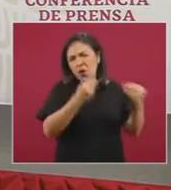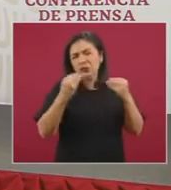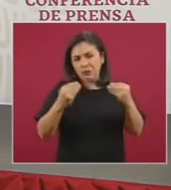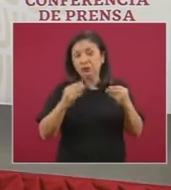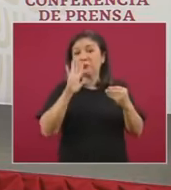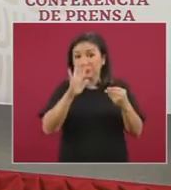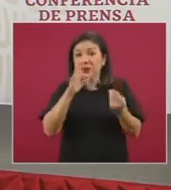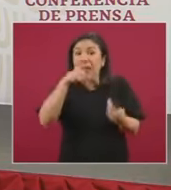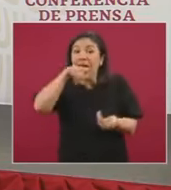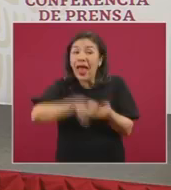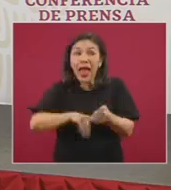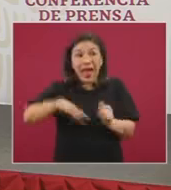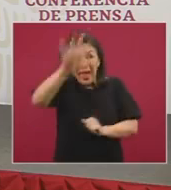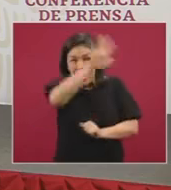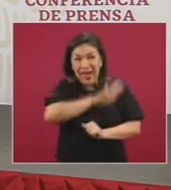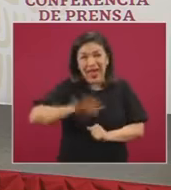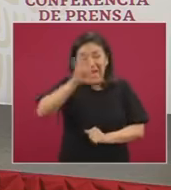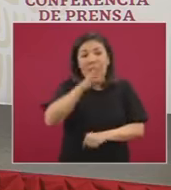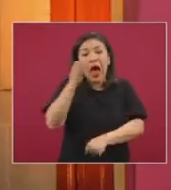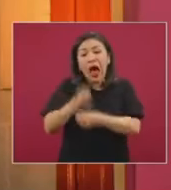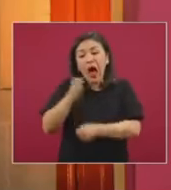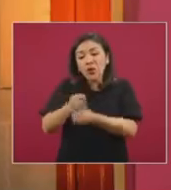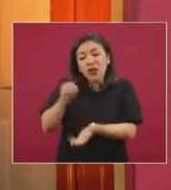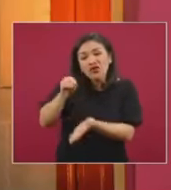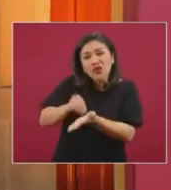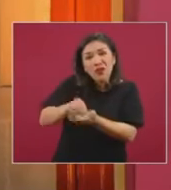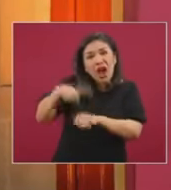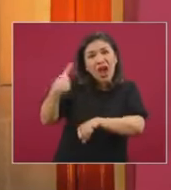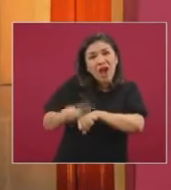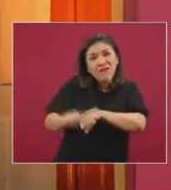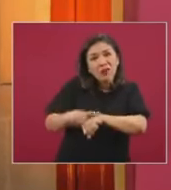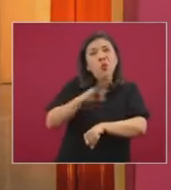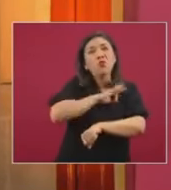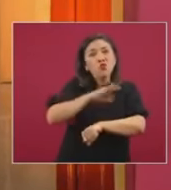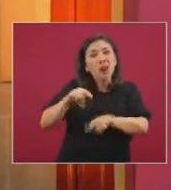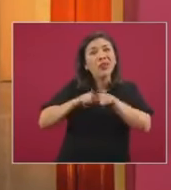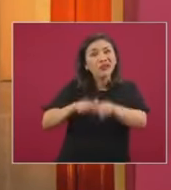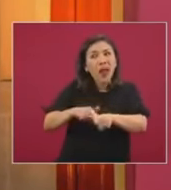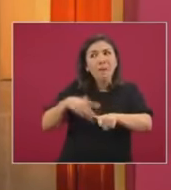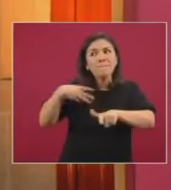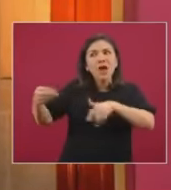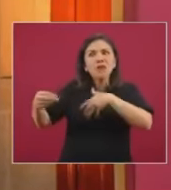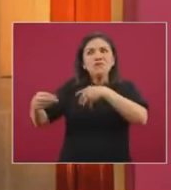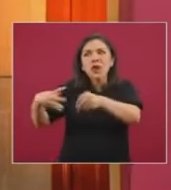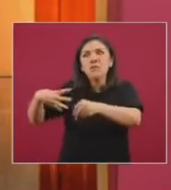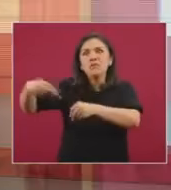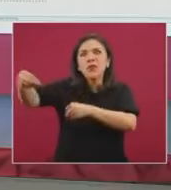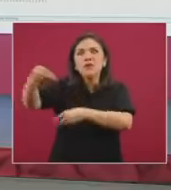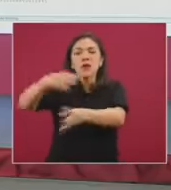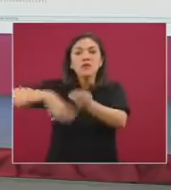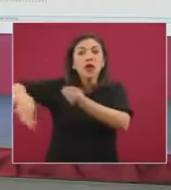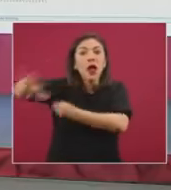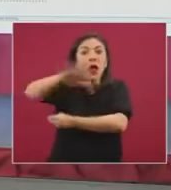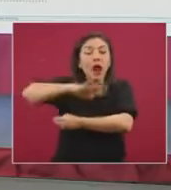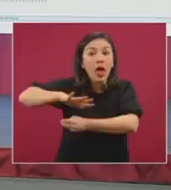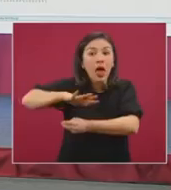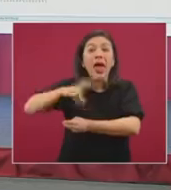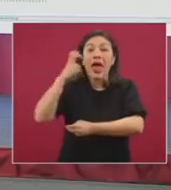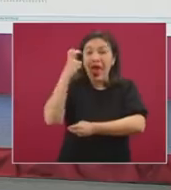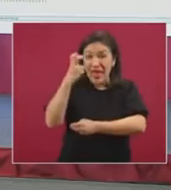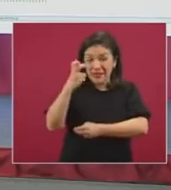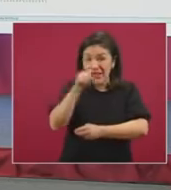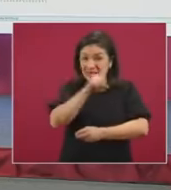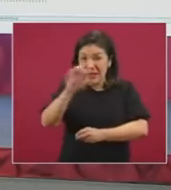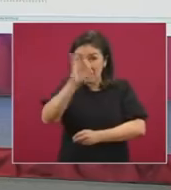que están actualmente en posibilidad de seguir transmitiendo la enfermedad? Y de todo